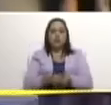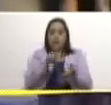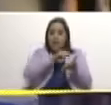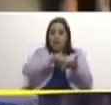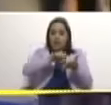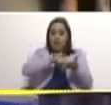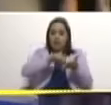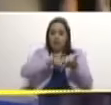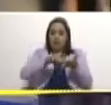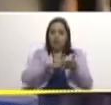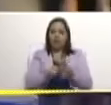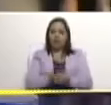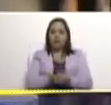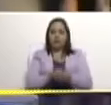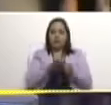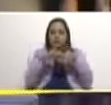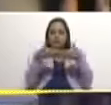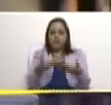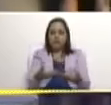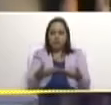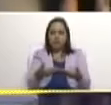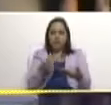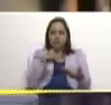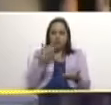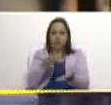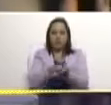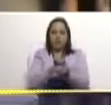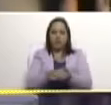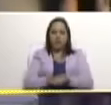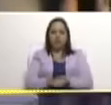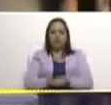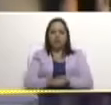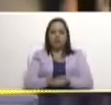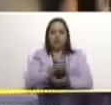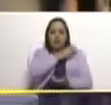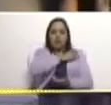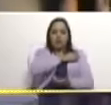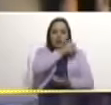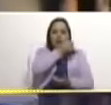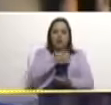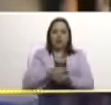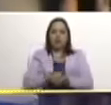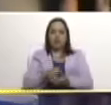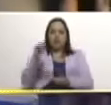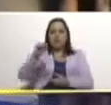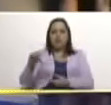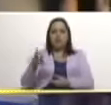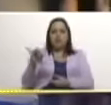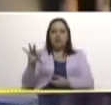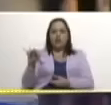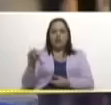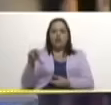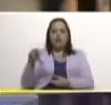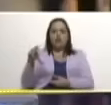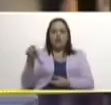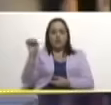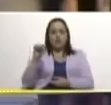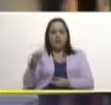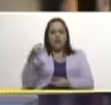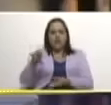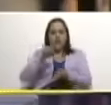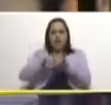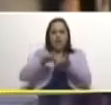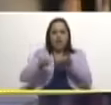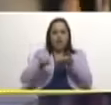registrado en el acta de defunción del general Domingo Antonio Sifonte, que reposa en el registro civil del